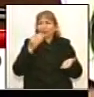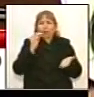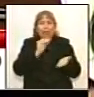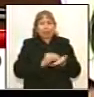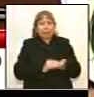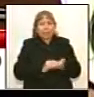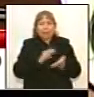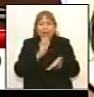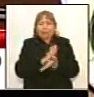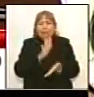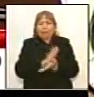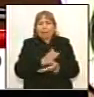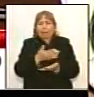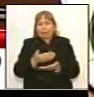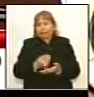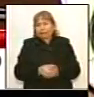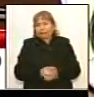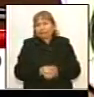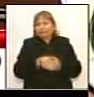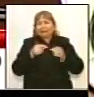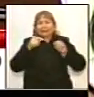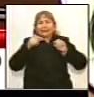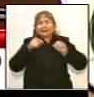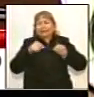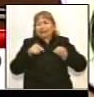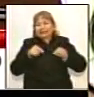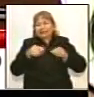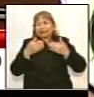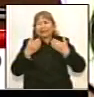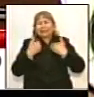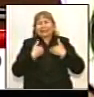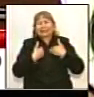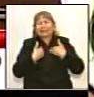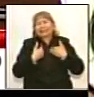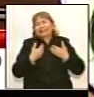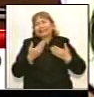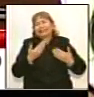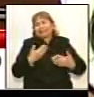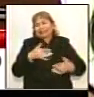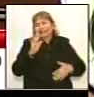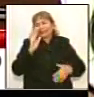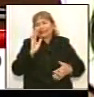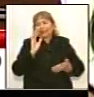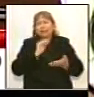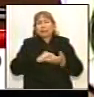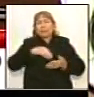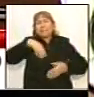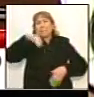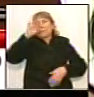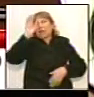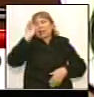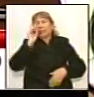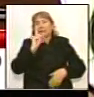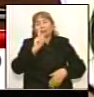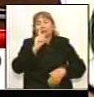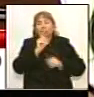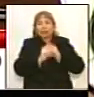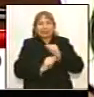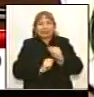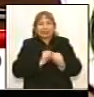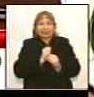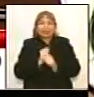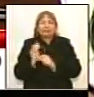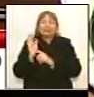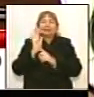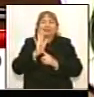destinando trámites. Esto, presidente, tiene ya más de un año de presentado.